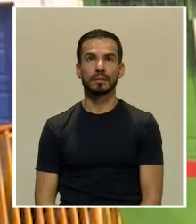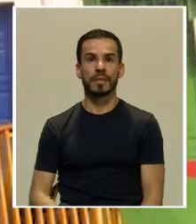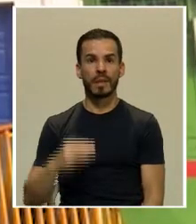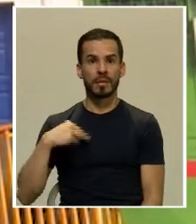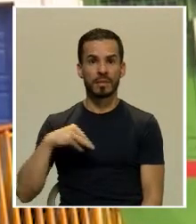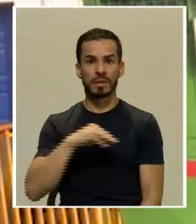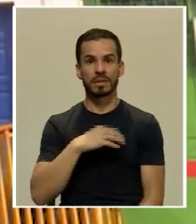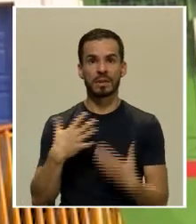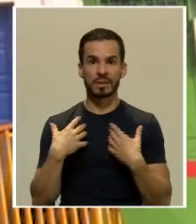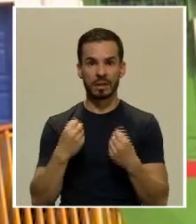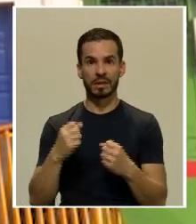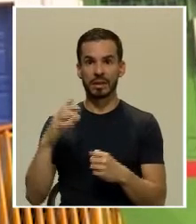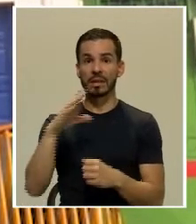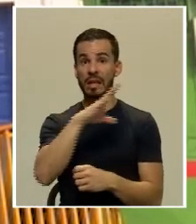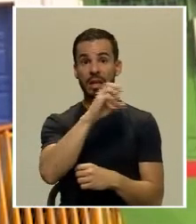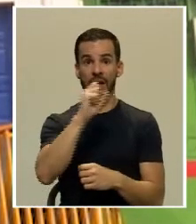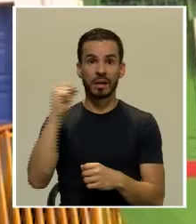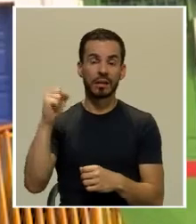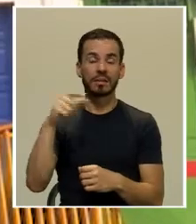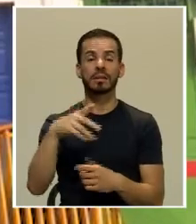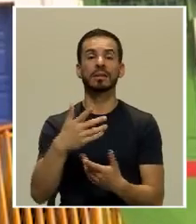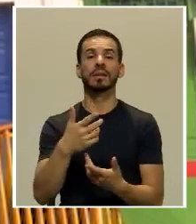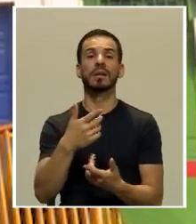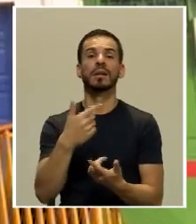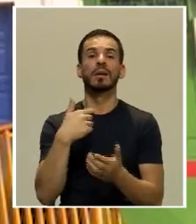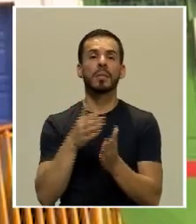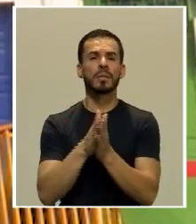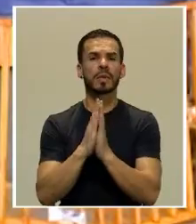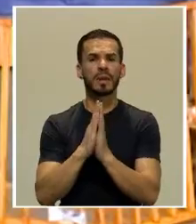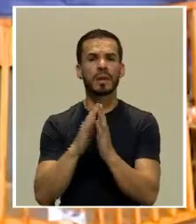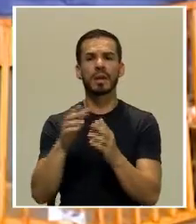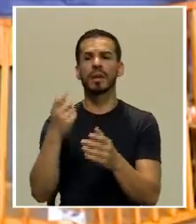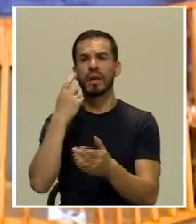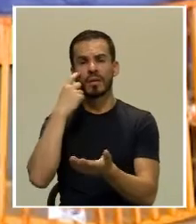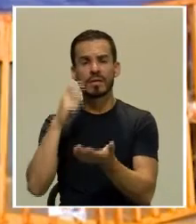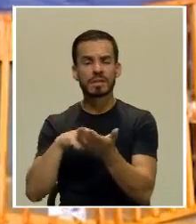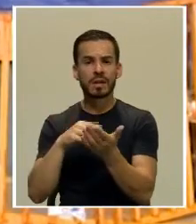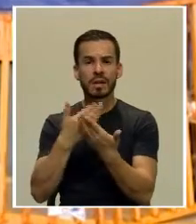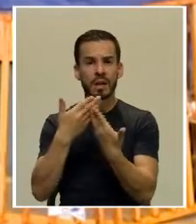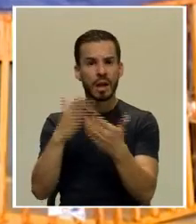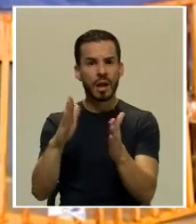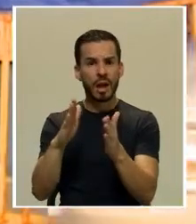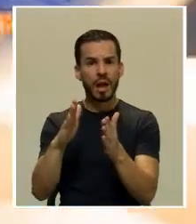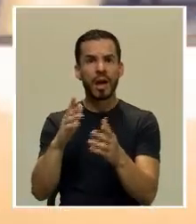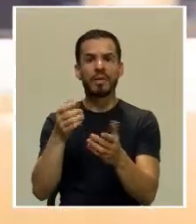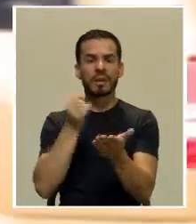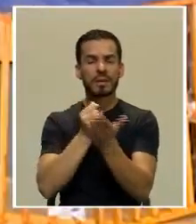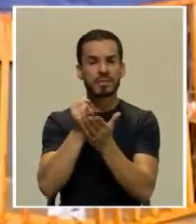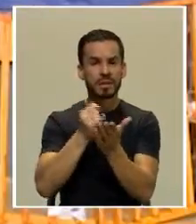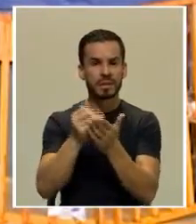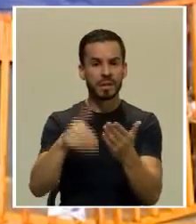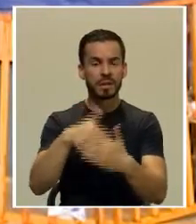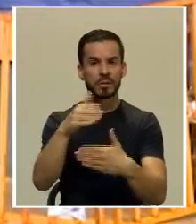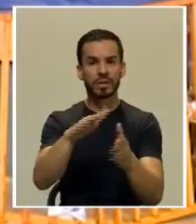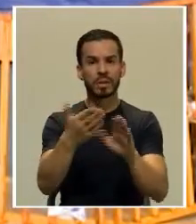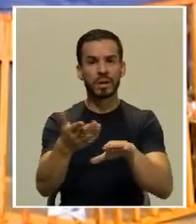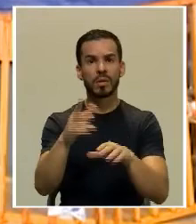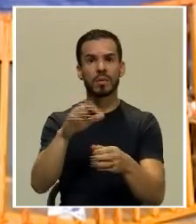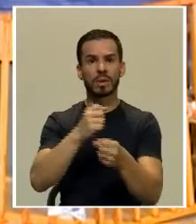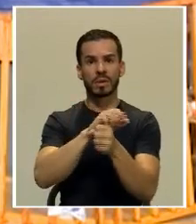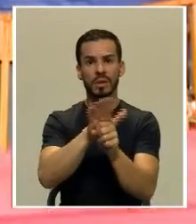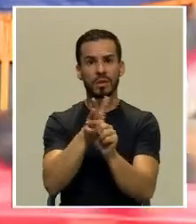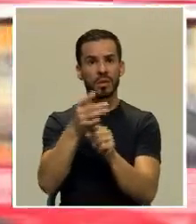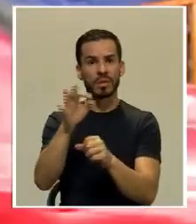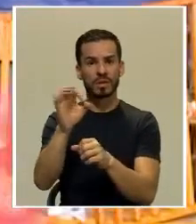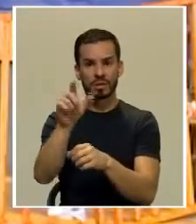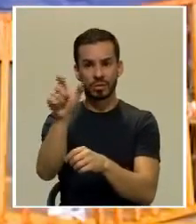El Ministerio de Salud y la Caja Costarricense de Seguro Social solicitaron a la Fiscalía abrir una investigación tras la muerte de una paciente